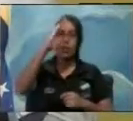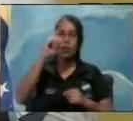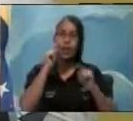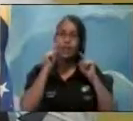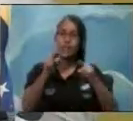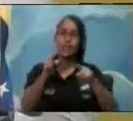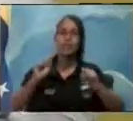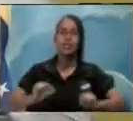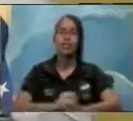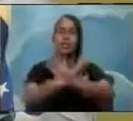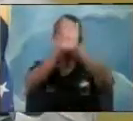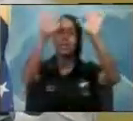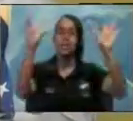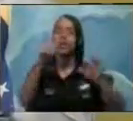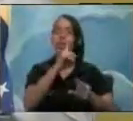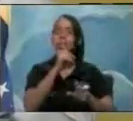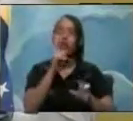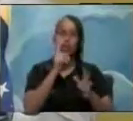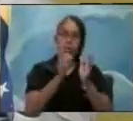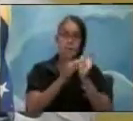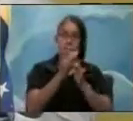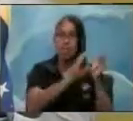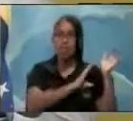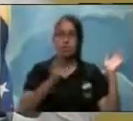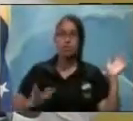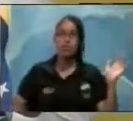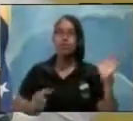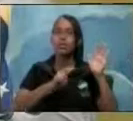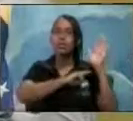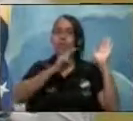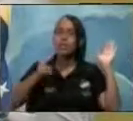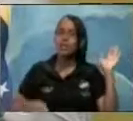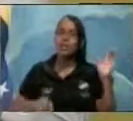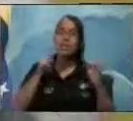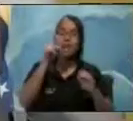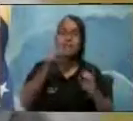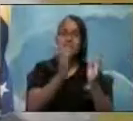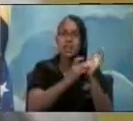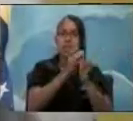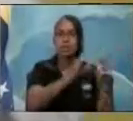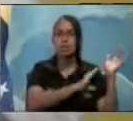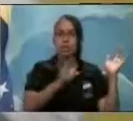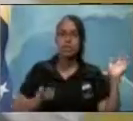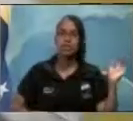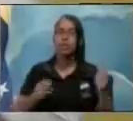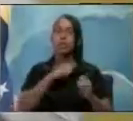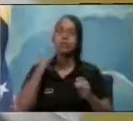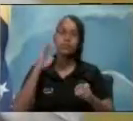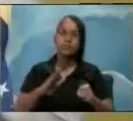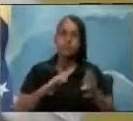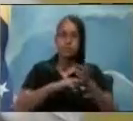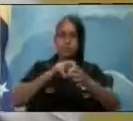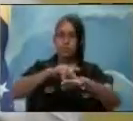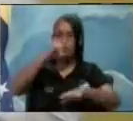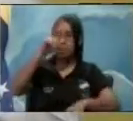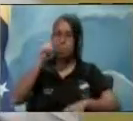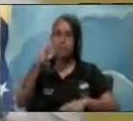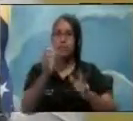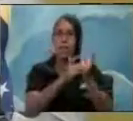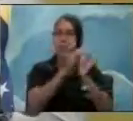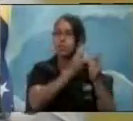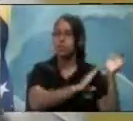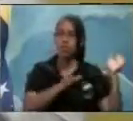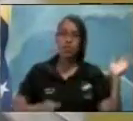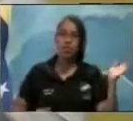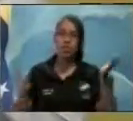en esta mañana. En el nombre de Jesucristo de Nazaret, ese Jesucristo que murió y resucitó, ese Jesucristo que